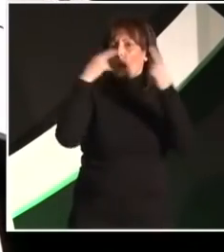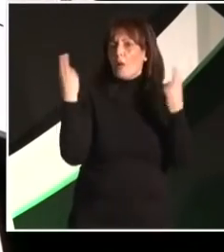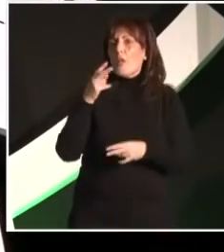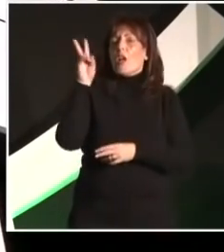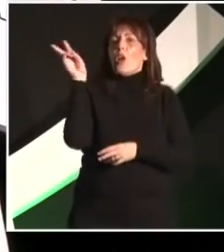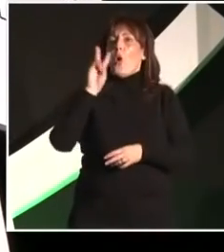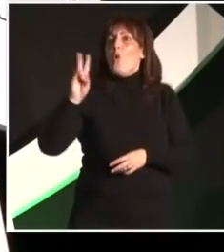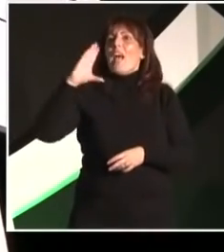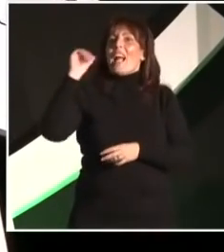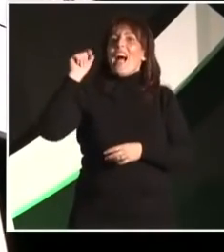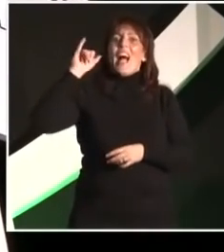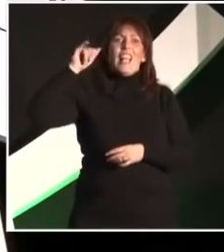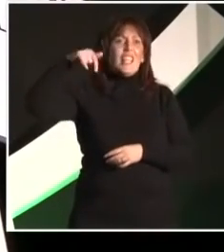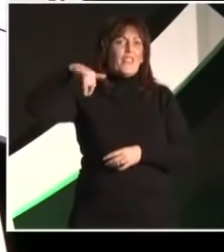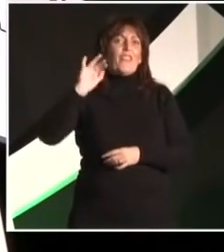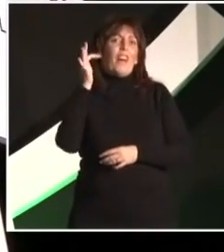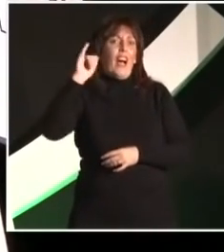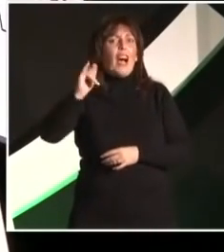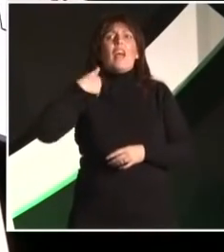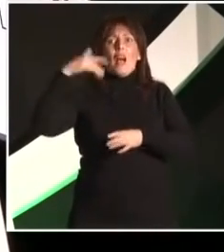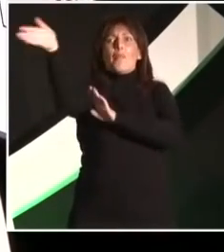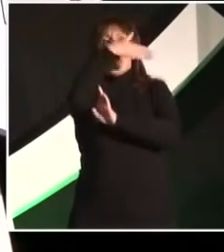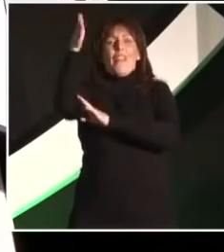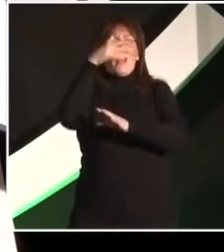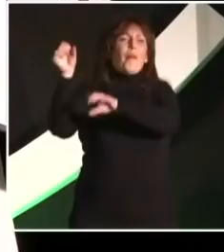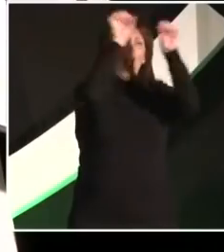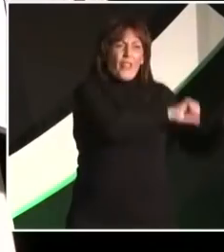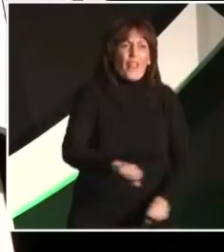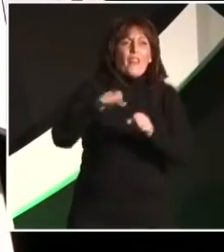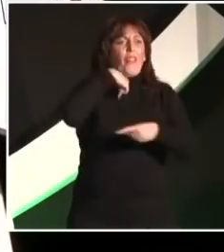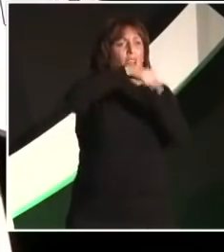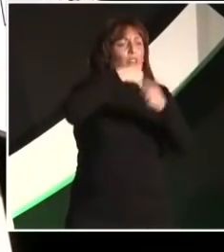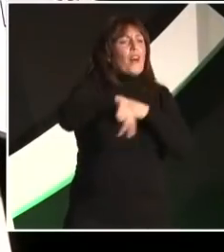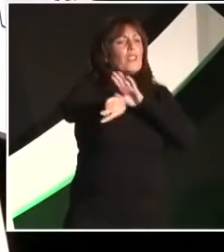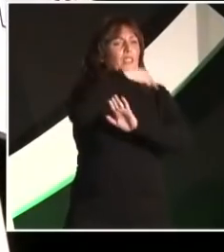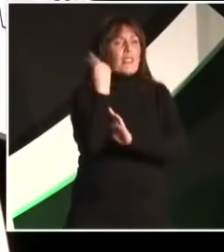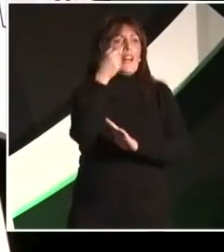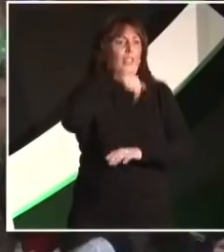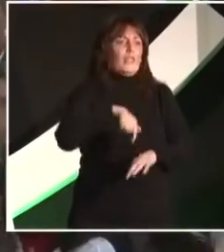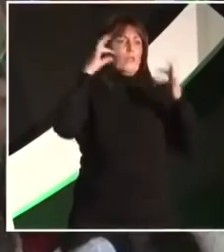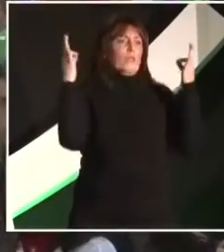Uber y Cabify. Ahí hay que sacar la bandera para defender a las familias del taxi.